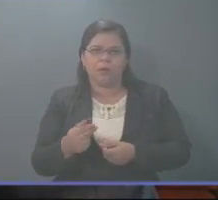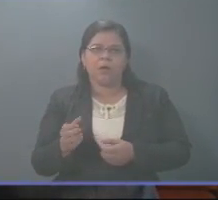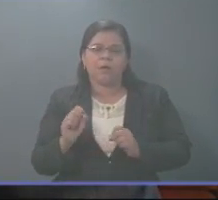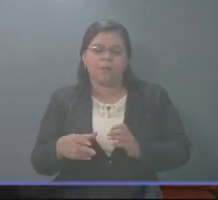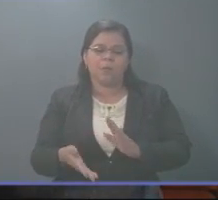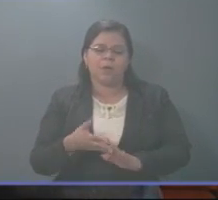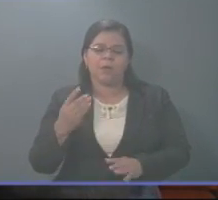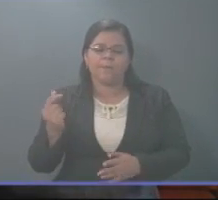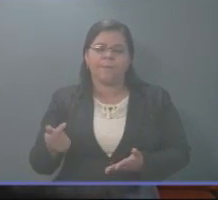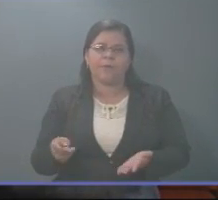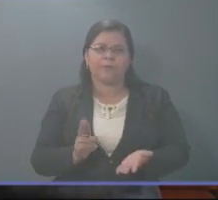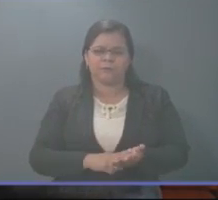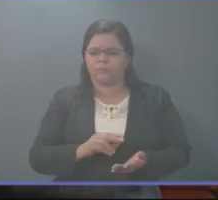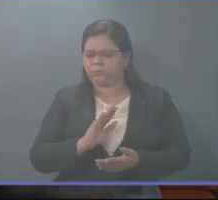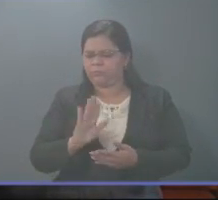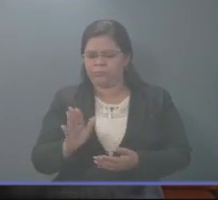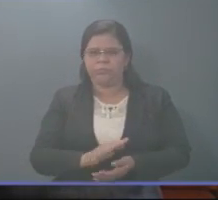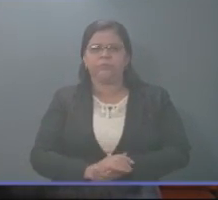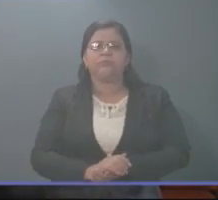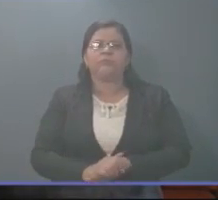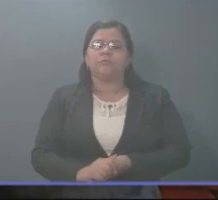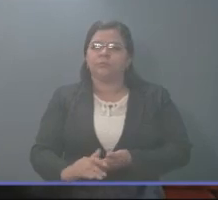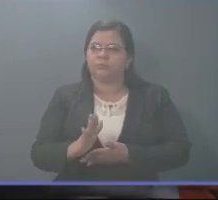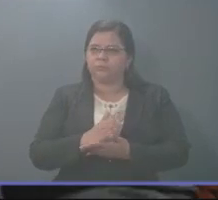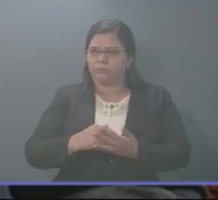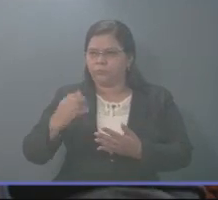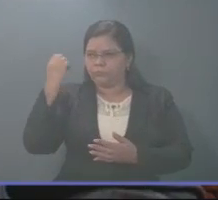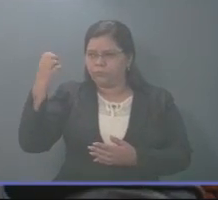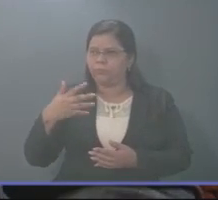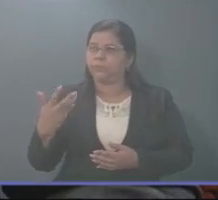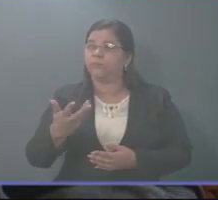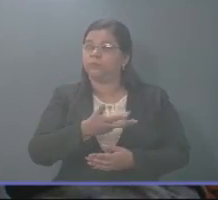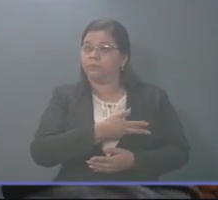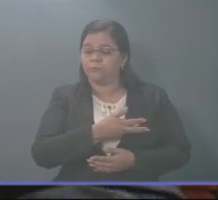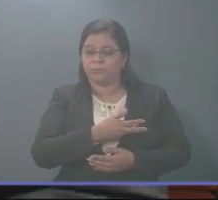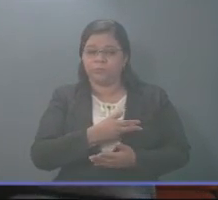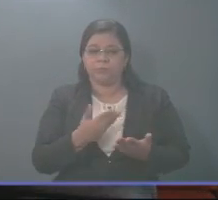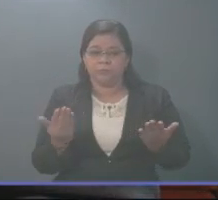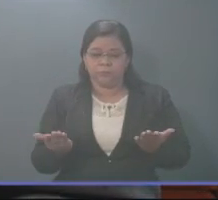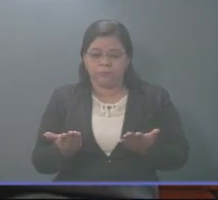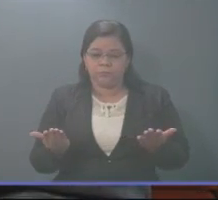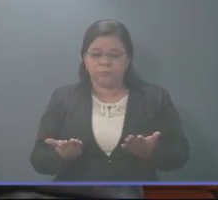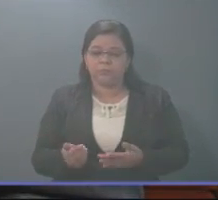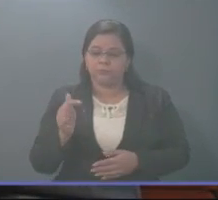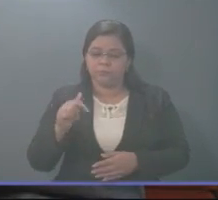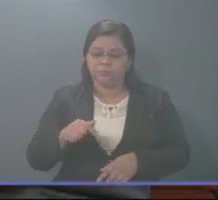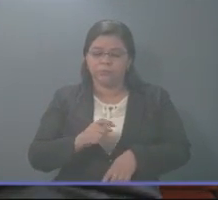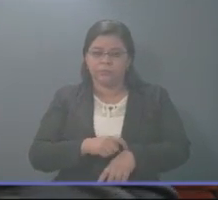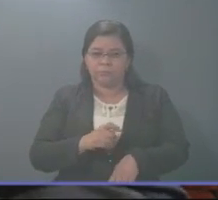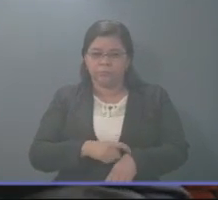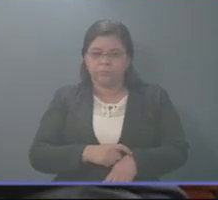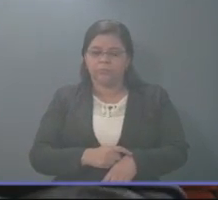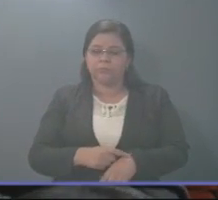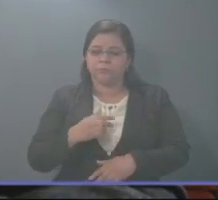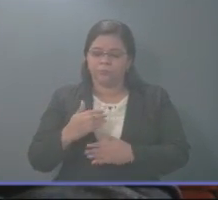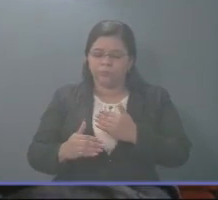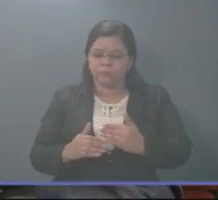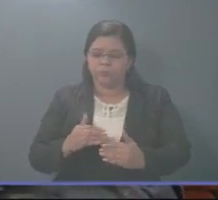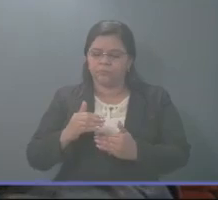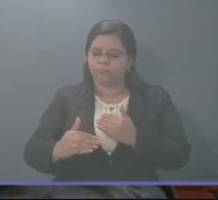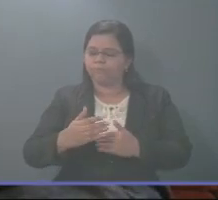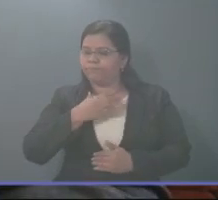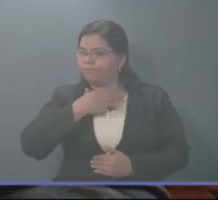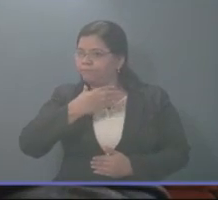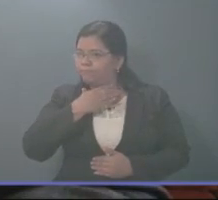mérito. Obviamente son pasos significativos que estamos dando en este camino espinoso, porque hay que decirlo,